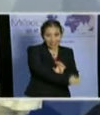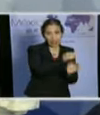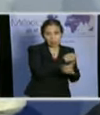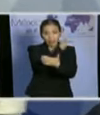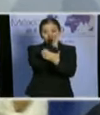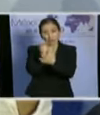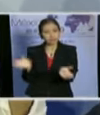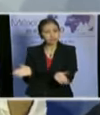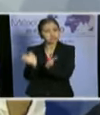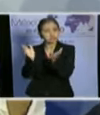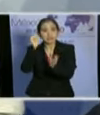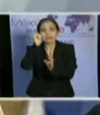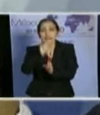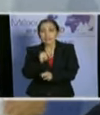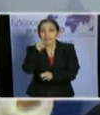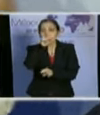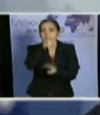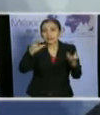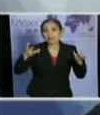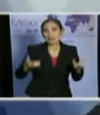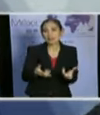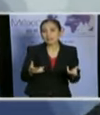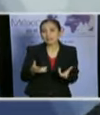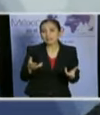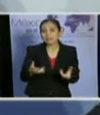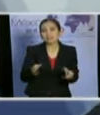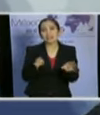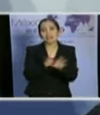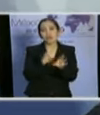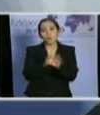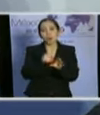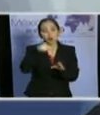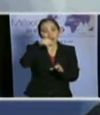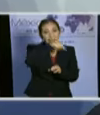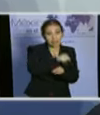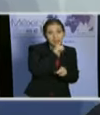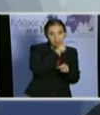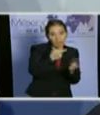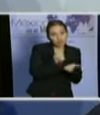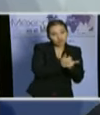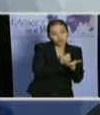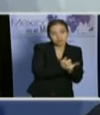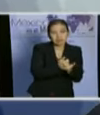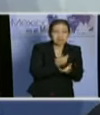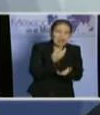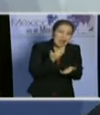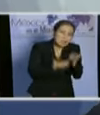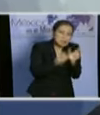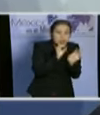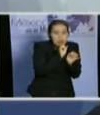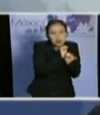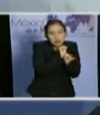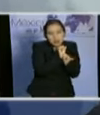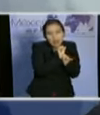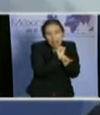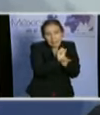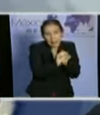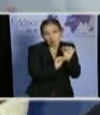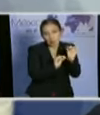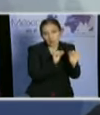siempre ilumina de alguna manera adentro de la casa. aunque a veces sea tenuamente, en la